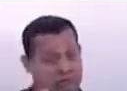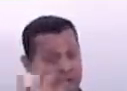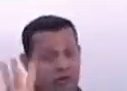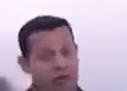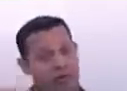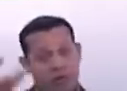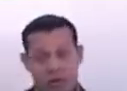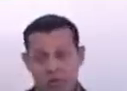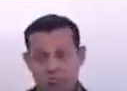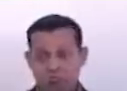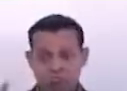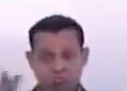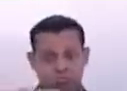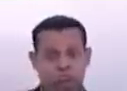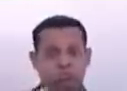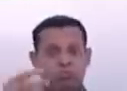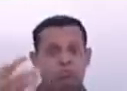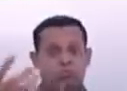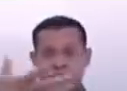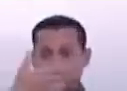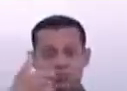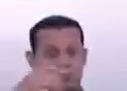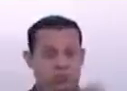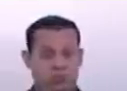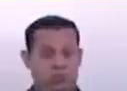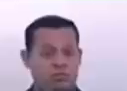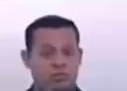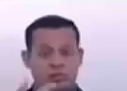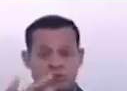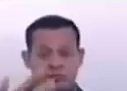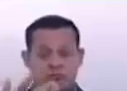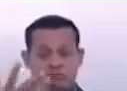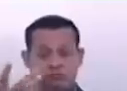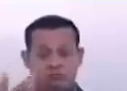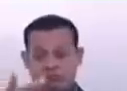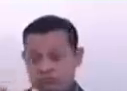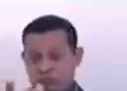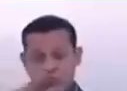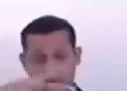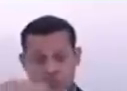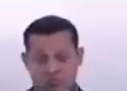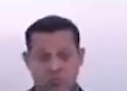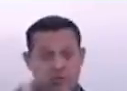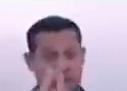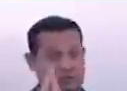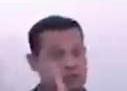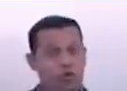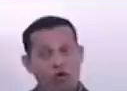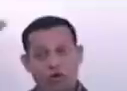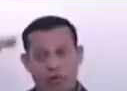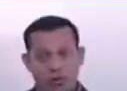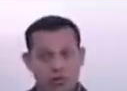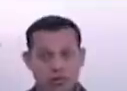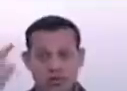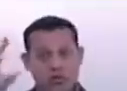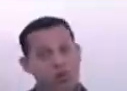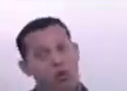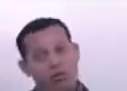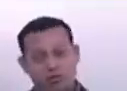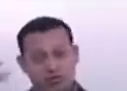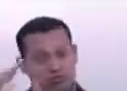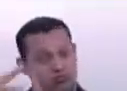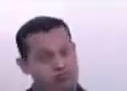ellos estuvieron en el poder, se hicieron ricos, esos ricos que andan ahorita huyendo, está en Managua el otro, o el otro en México, esos New